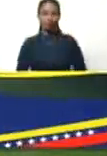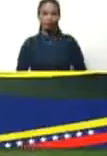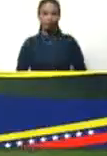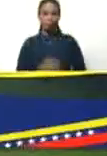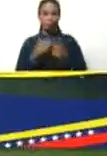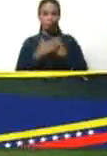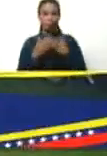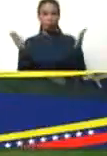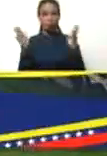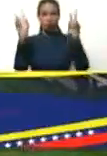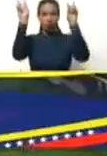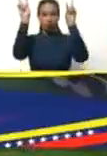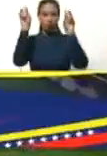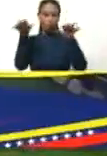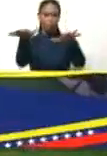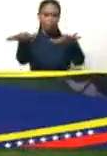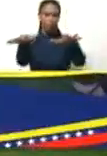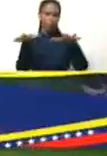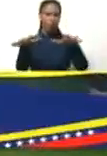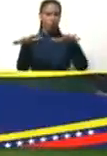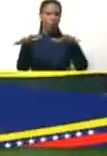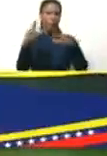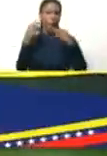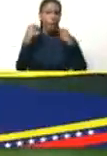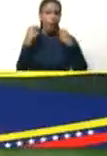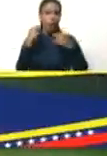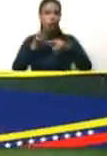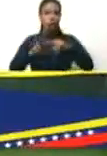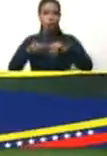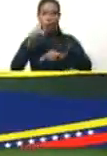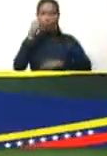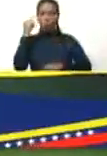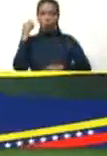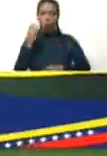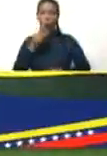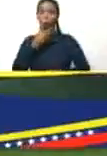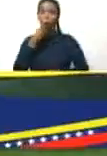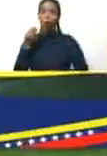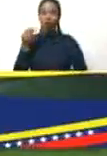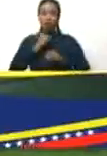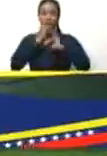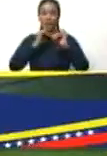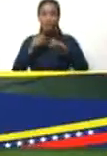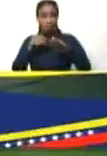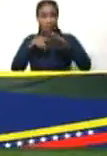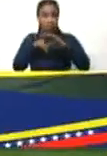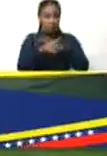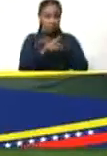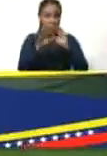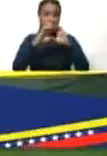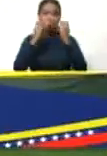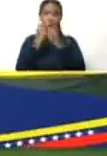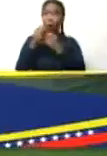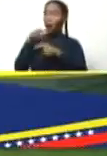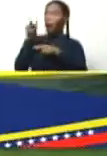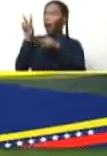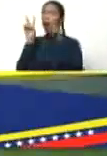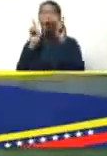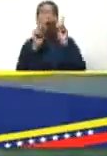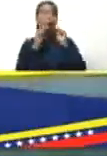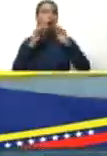establecimientos como nuevos, para que entren los niños, las niñas, los jóvenes felices por ahí. Aquí tenemos a